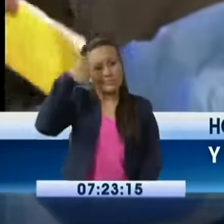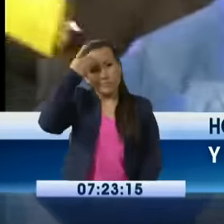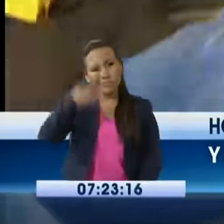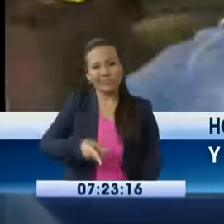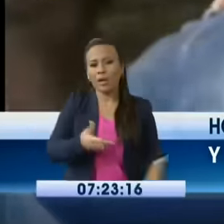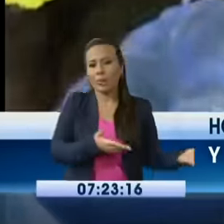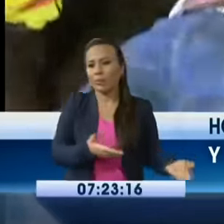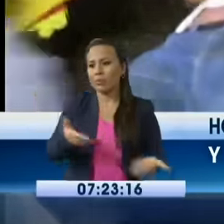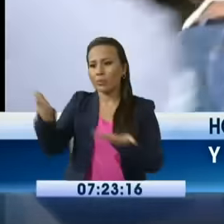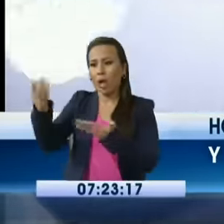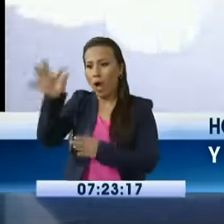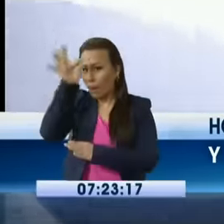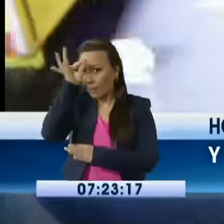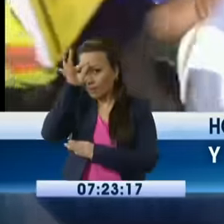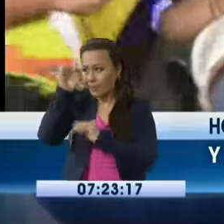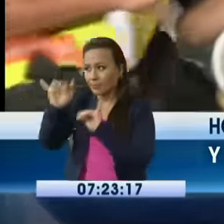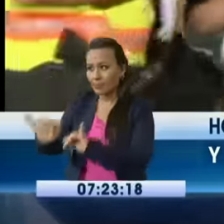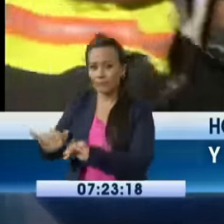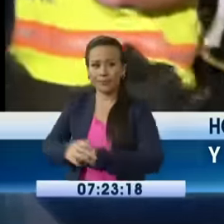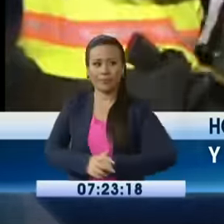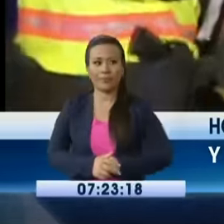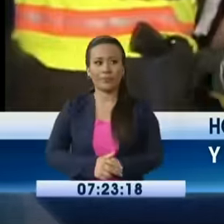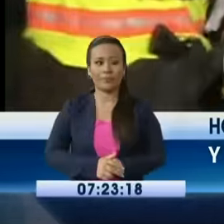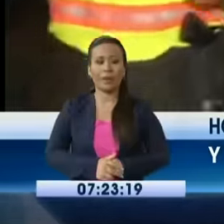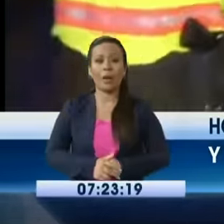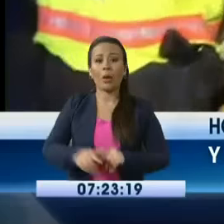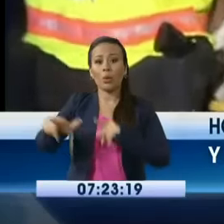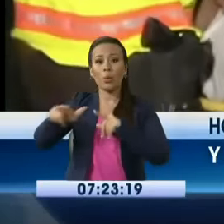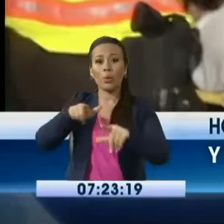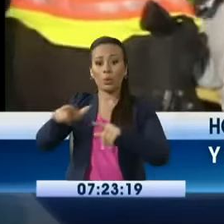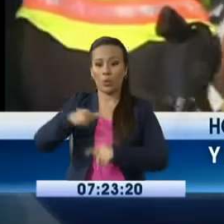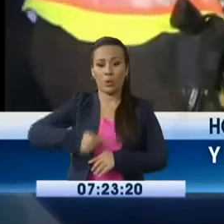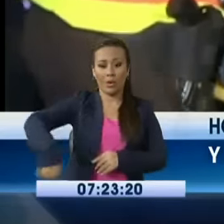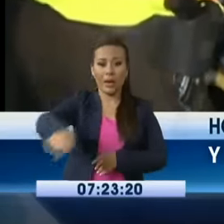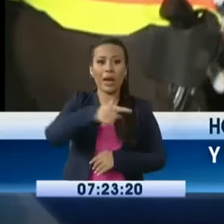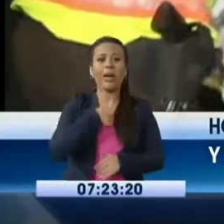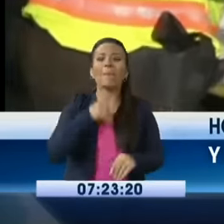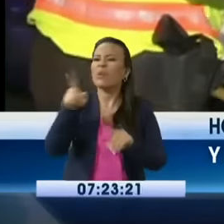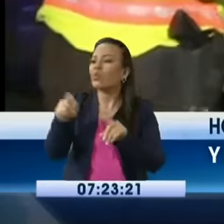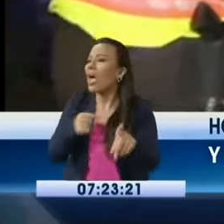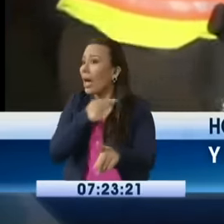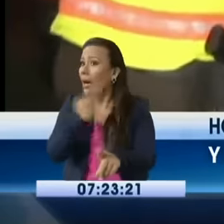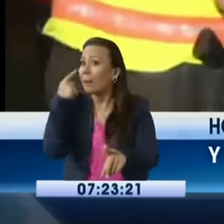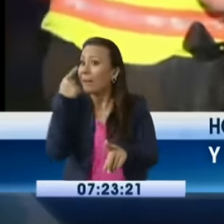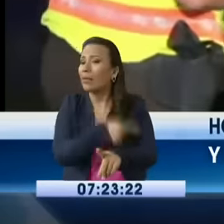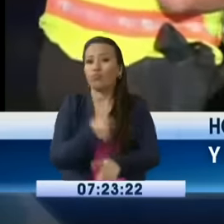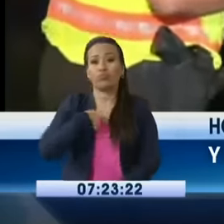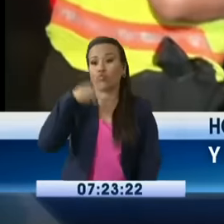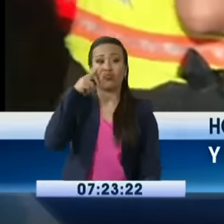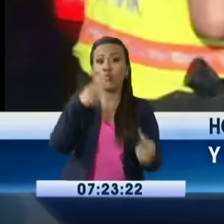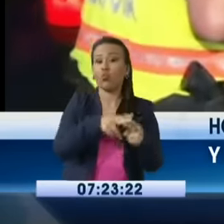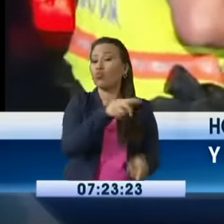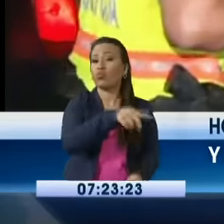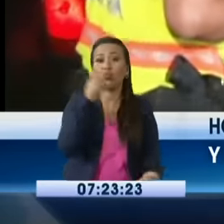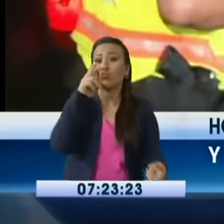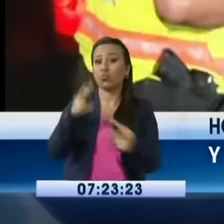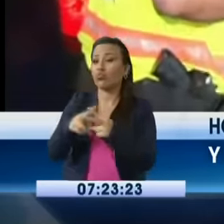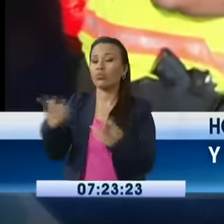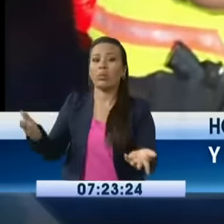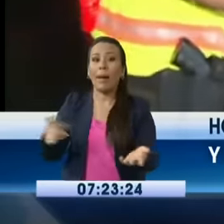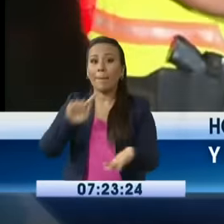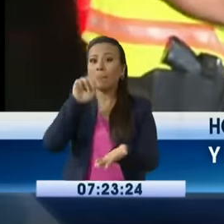trasladarlo hasta una casa asistencial. En el sector nadie daba razón del ciudadano. No lo conocemos nosotros. ¿La primera